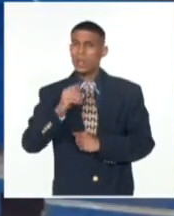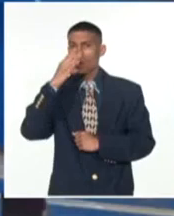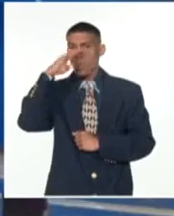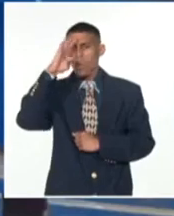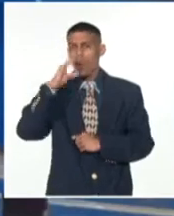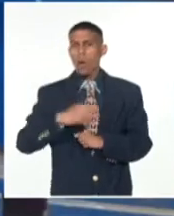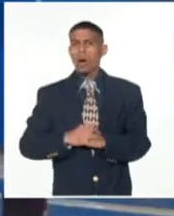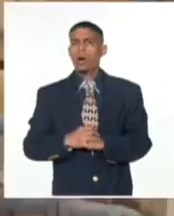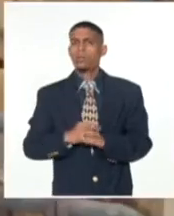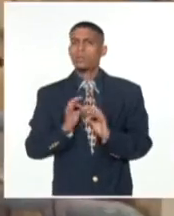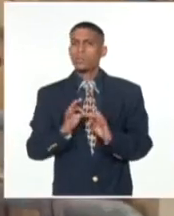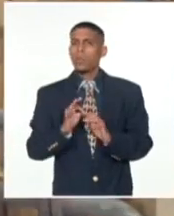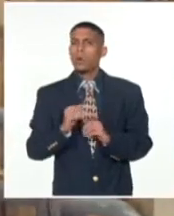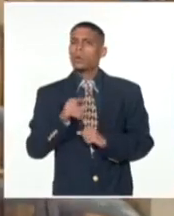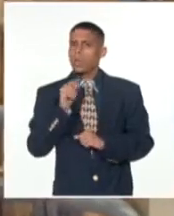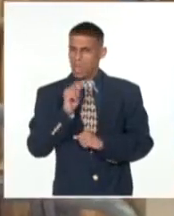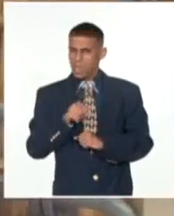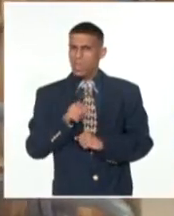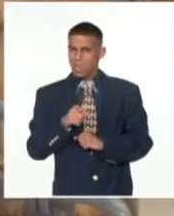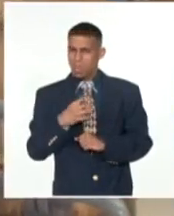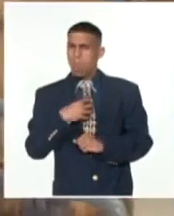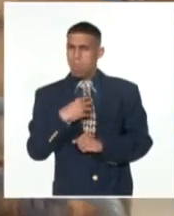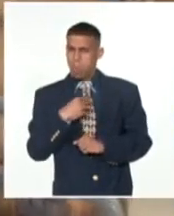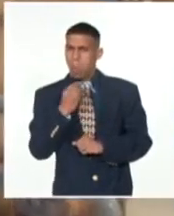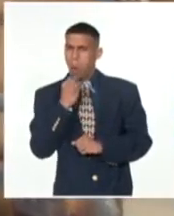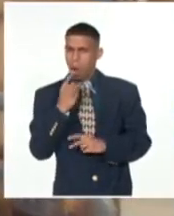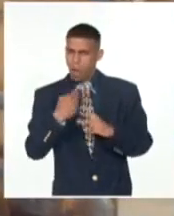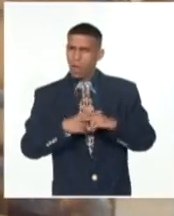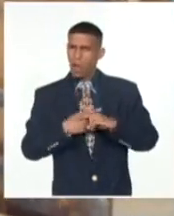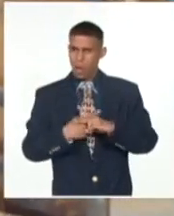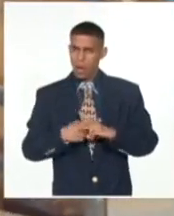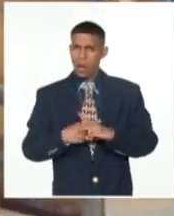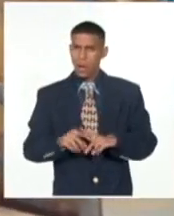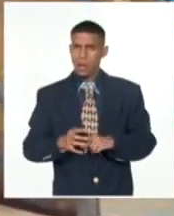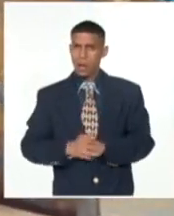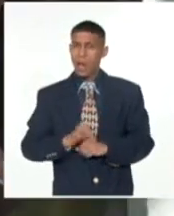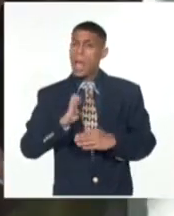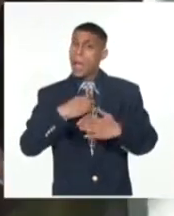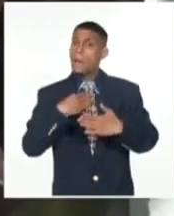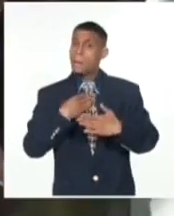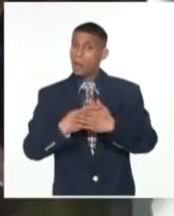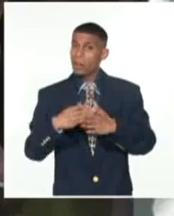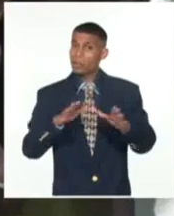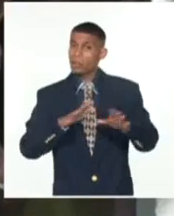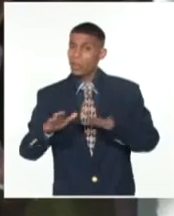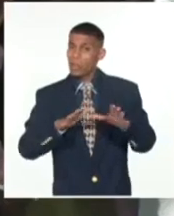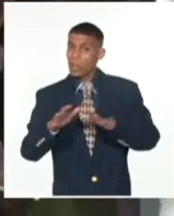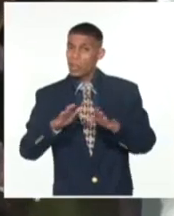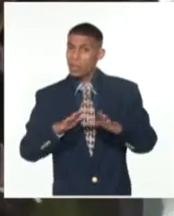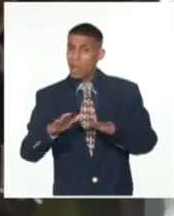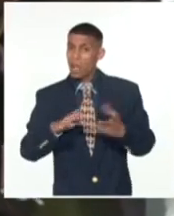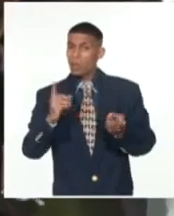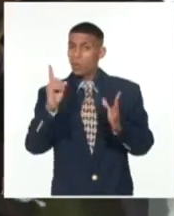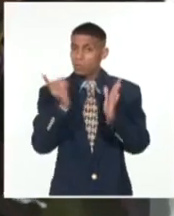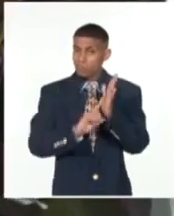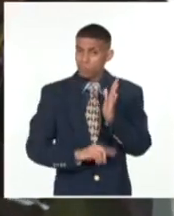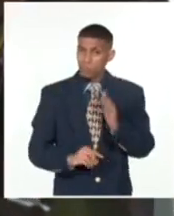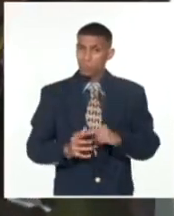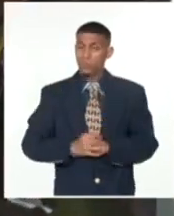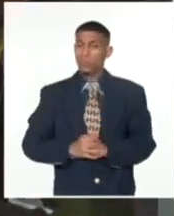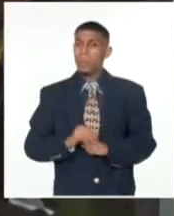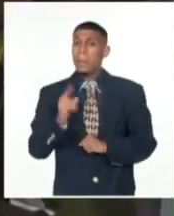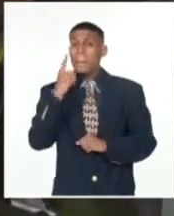están recursos e insumos necesarios. La empresa de mantenimientos a centrales eléctricas es